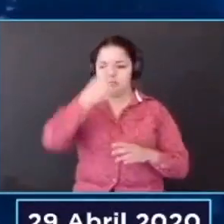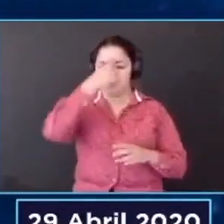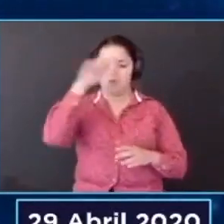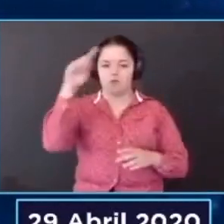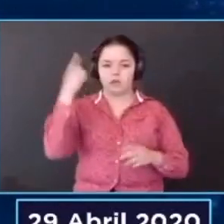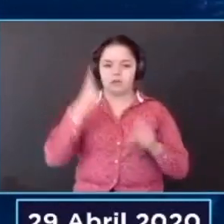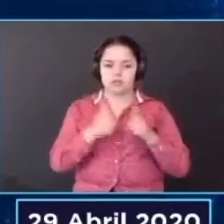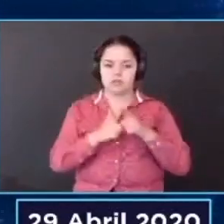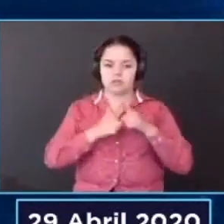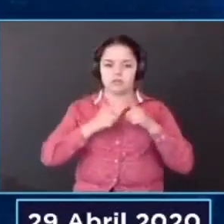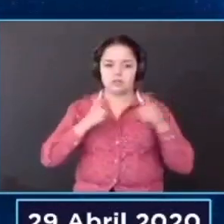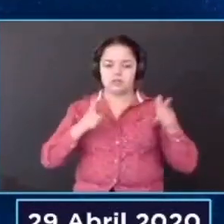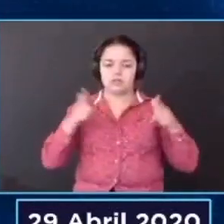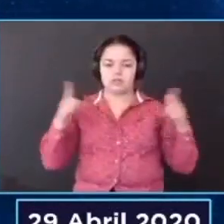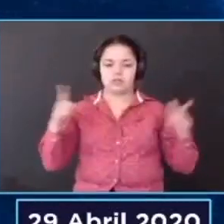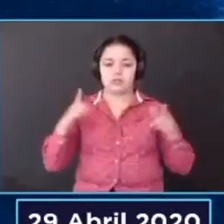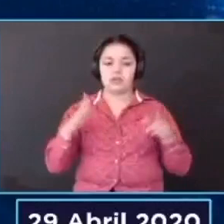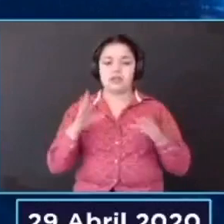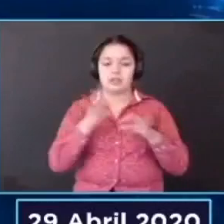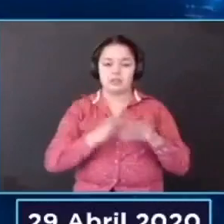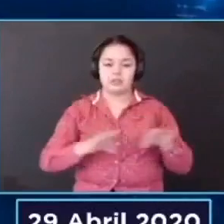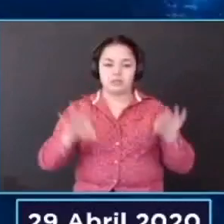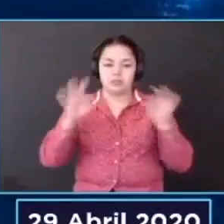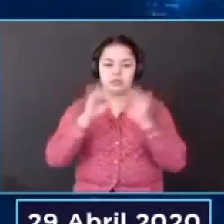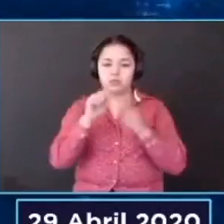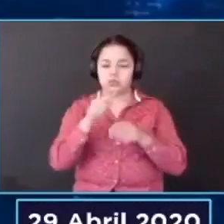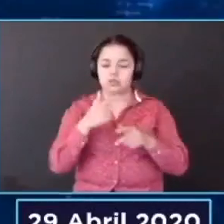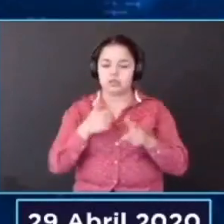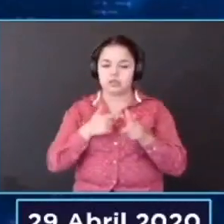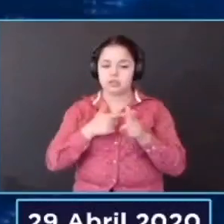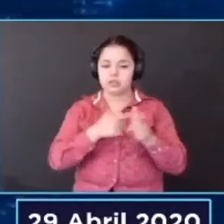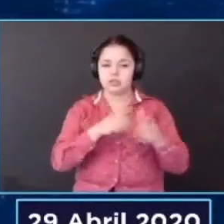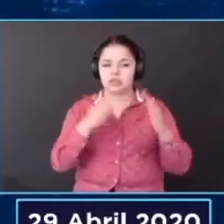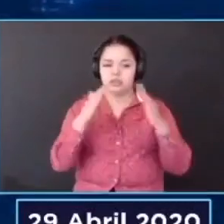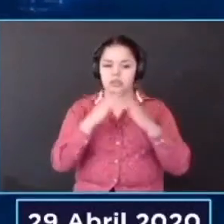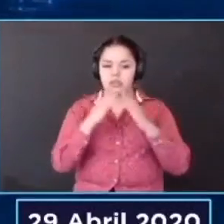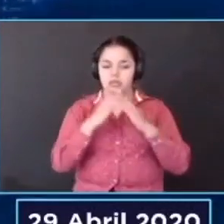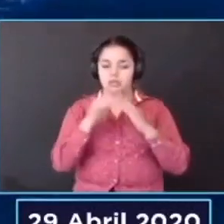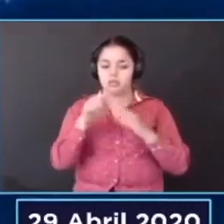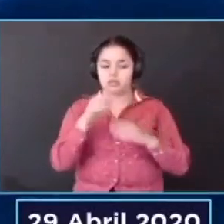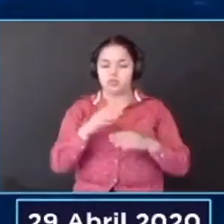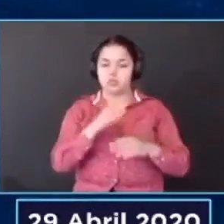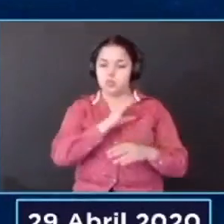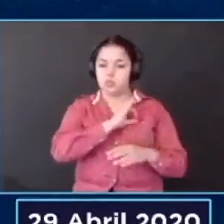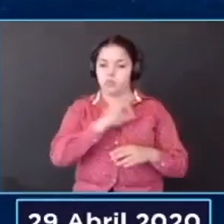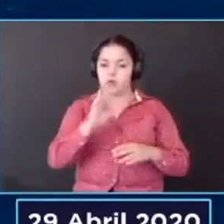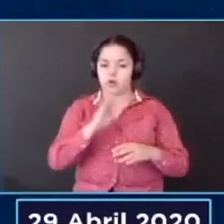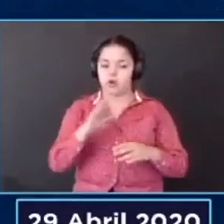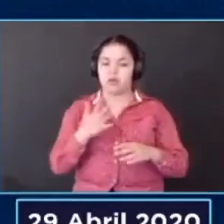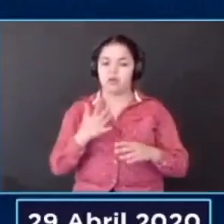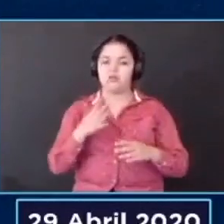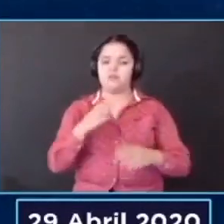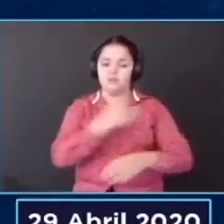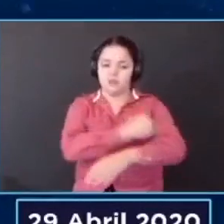es importante que se quede en casa porque sí corre un riesgo usted y corre un riesgo su familia, porque la enfermedad la va a llevar a